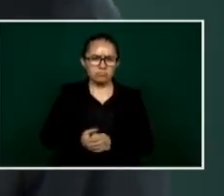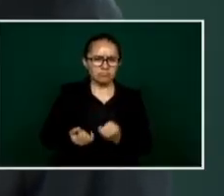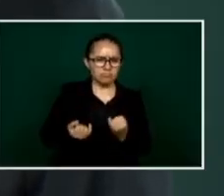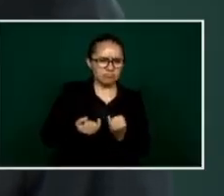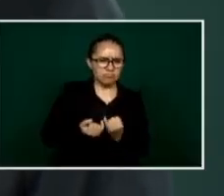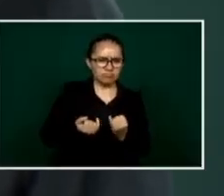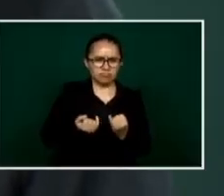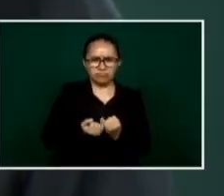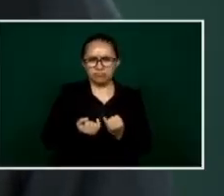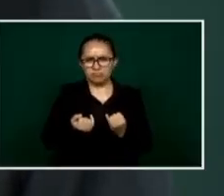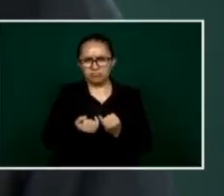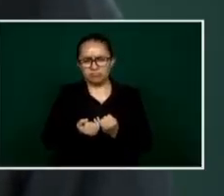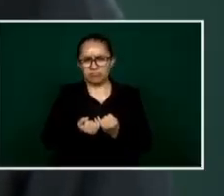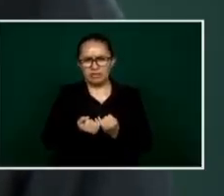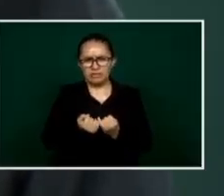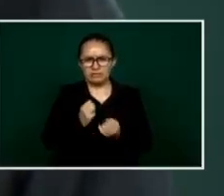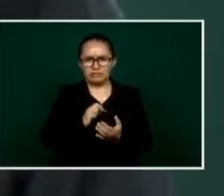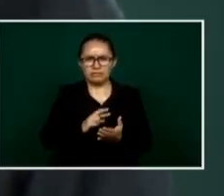ilícitos.